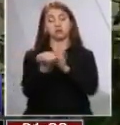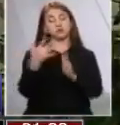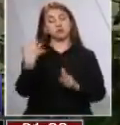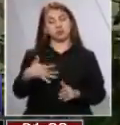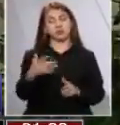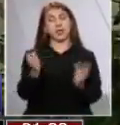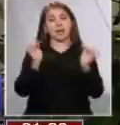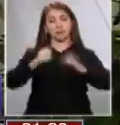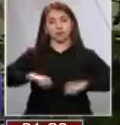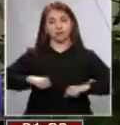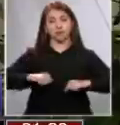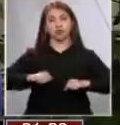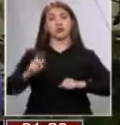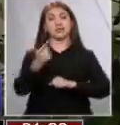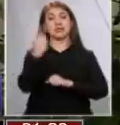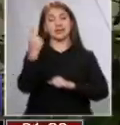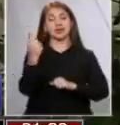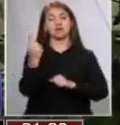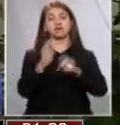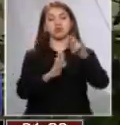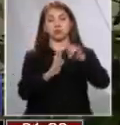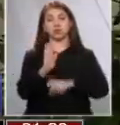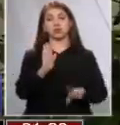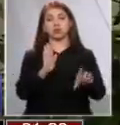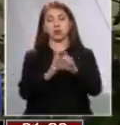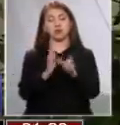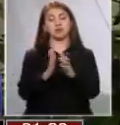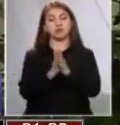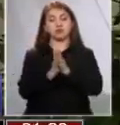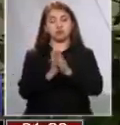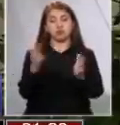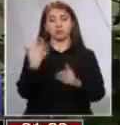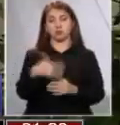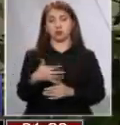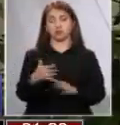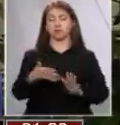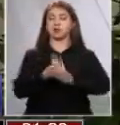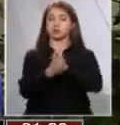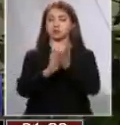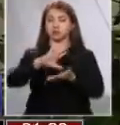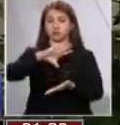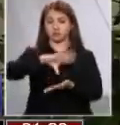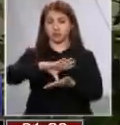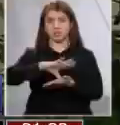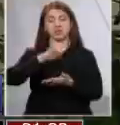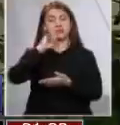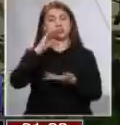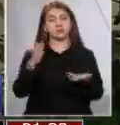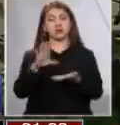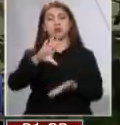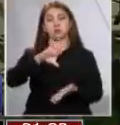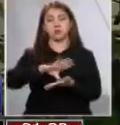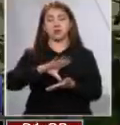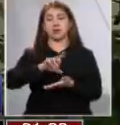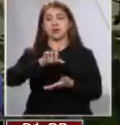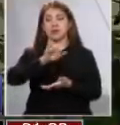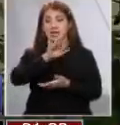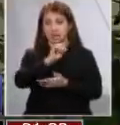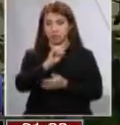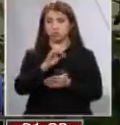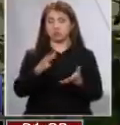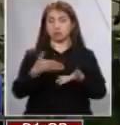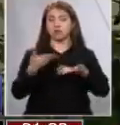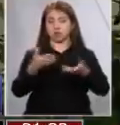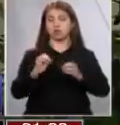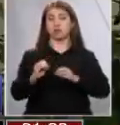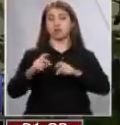que se aprobó en lo general un proyecto de ley que es muy importante para todo el país, que tiene que ver con un país laico, en el cual estamos dando